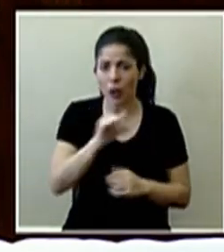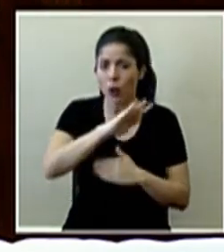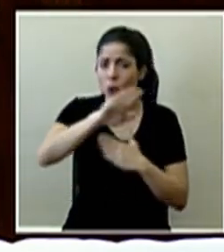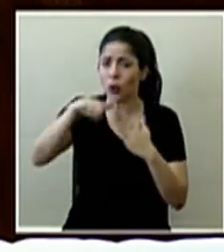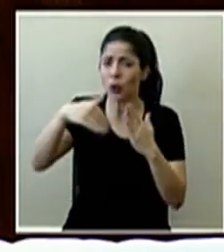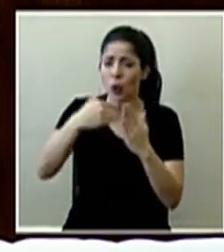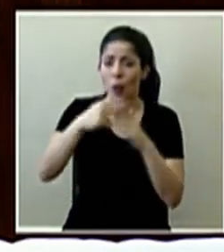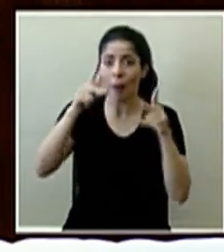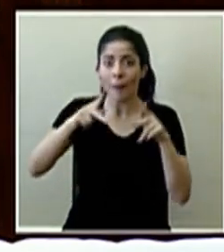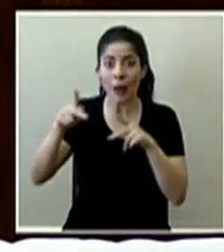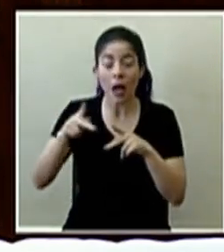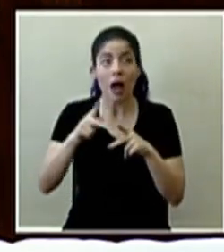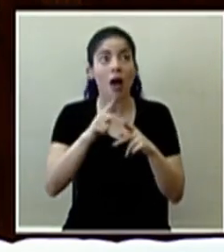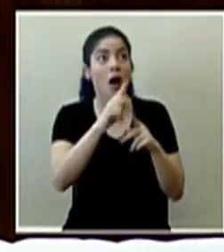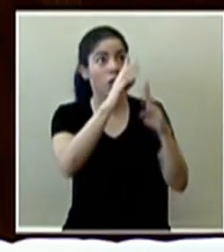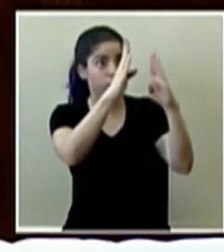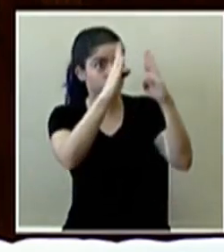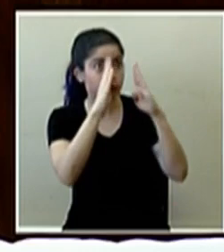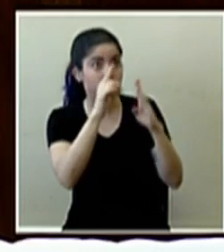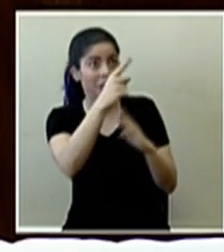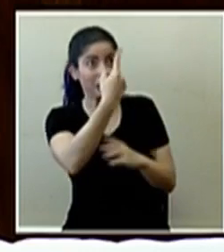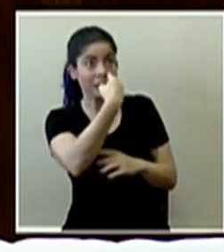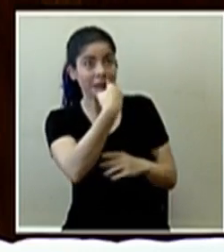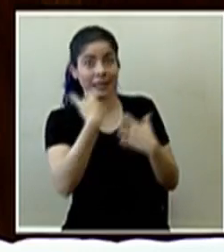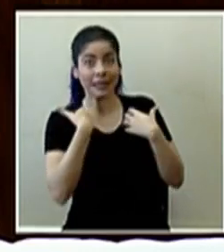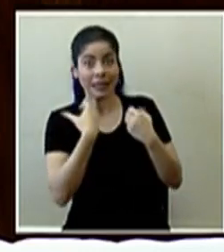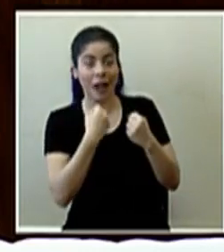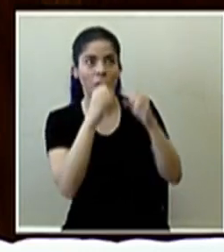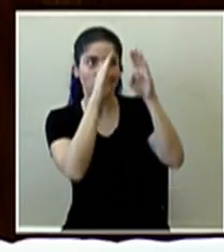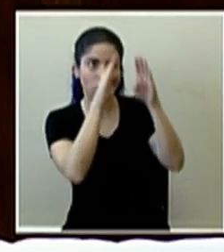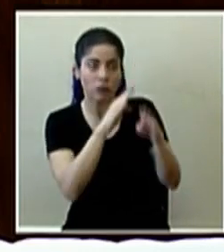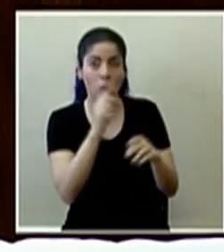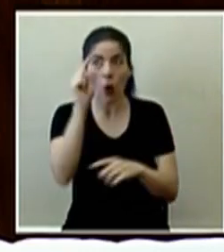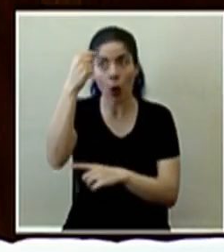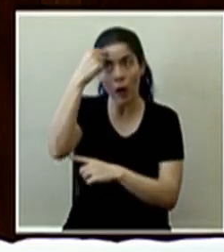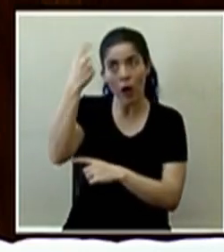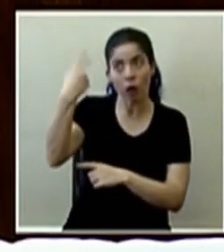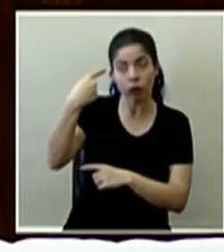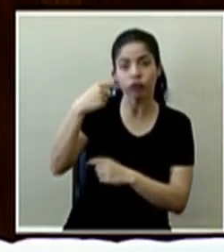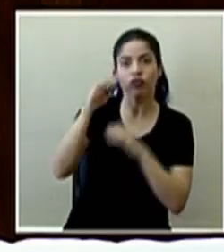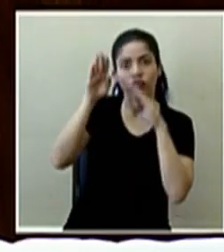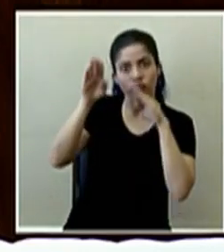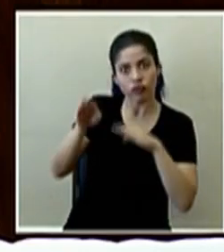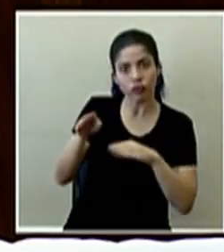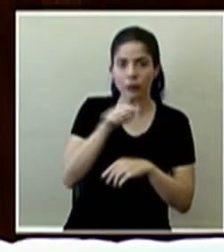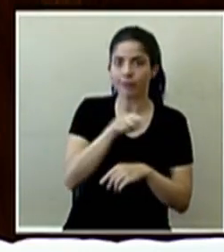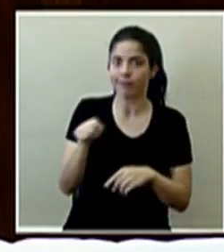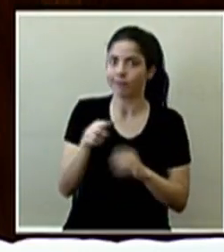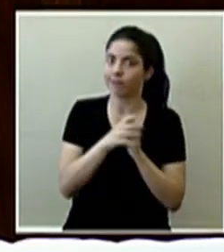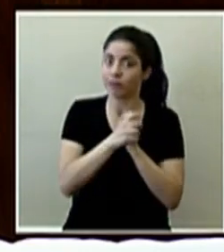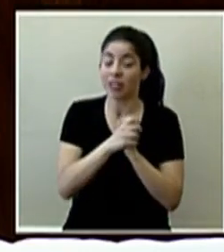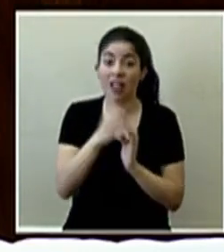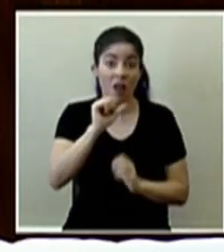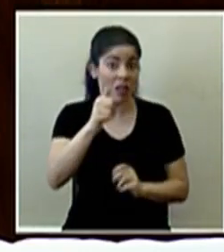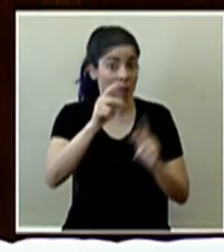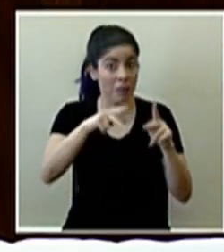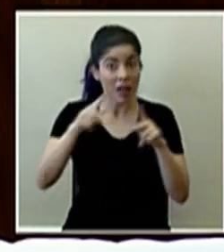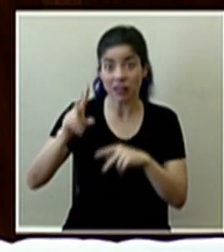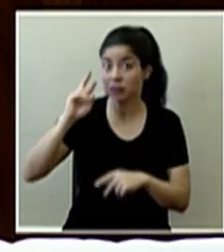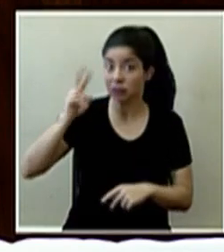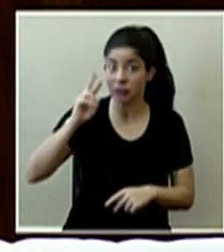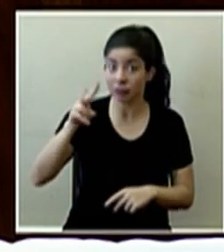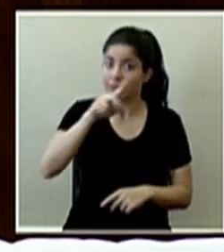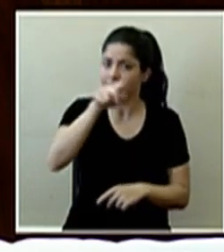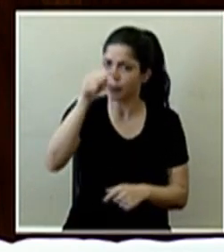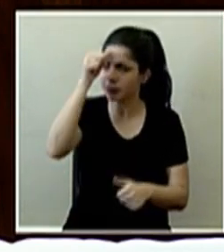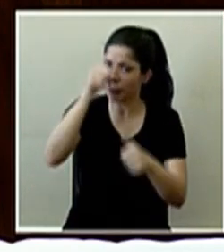que acatan las recomendaciones de salud y del Gobierno de la República. Recordarles a los que no lo hacen que el